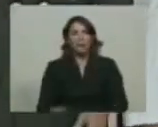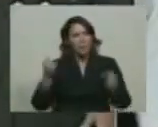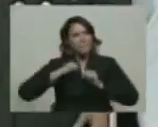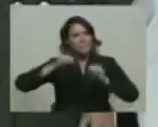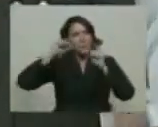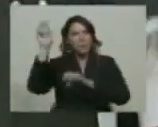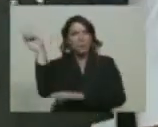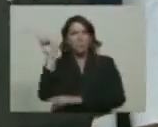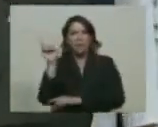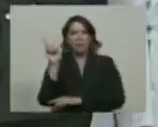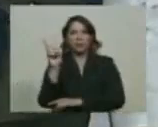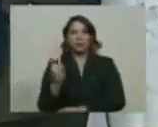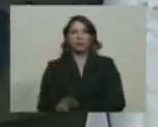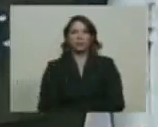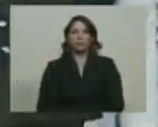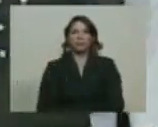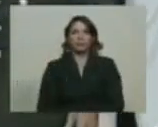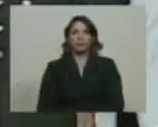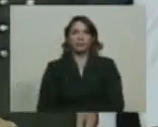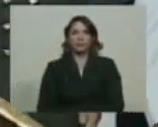viva Venezuela!